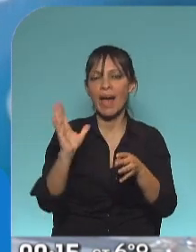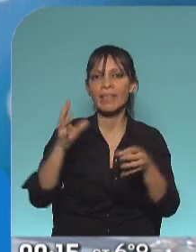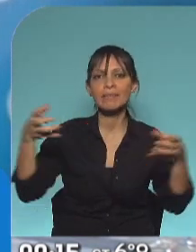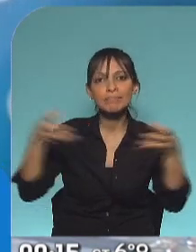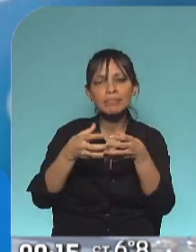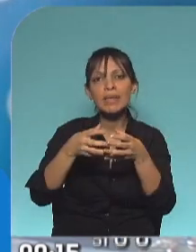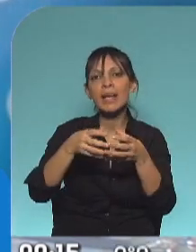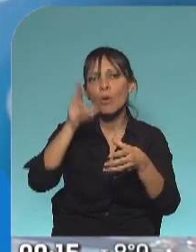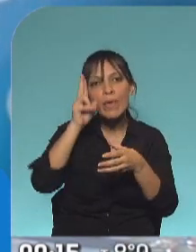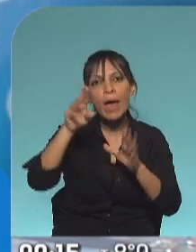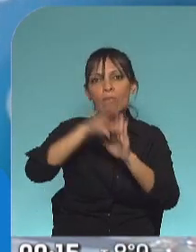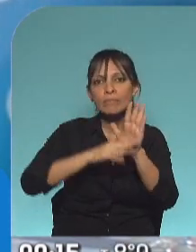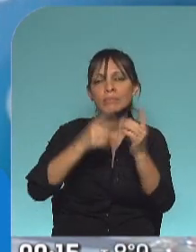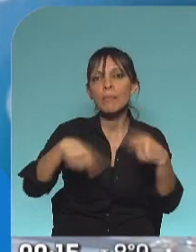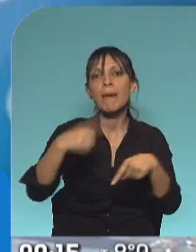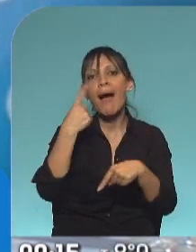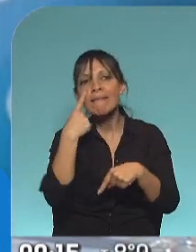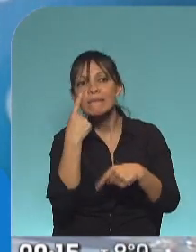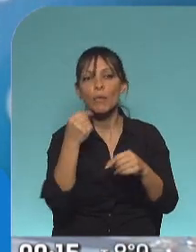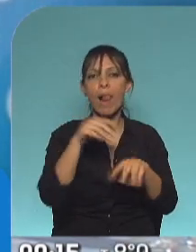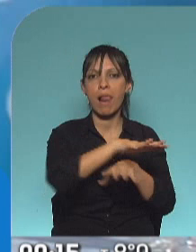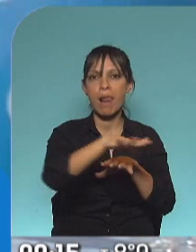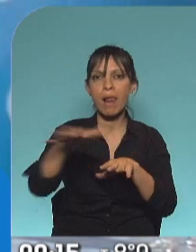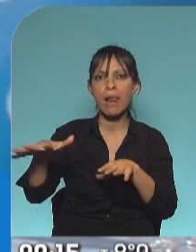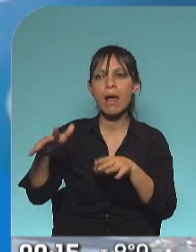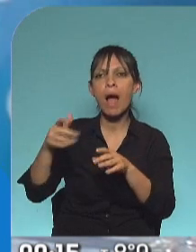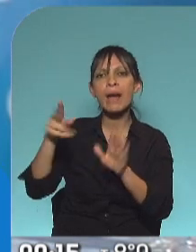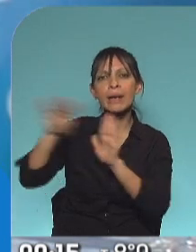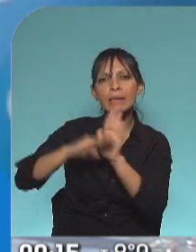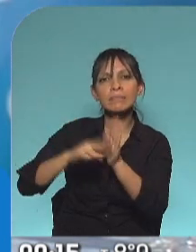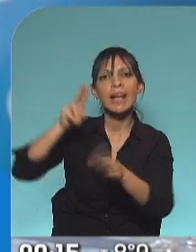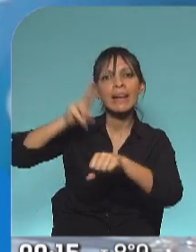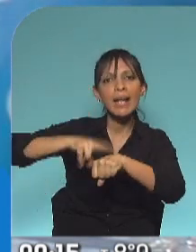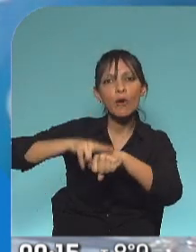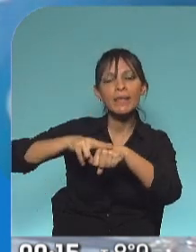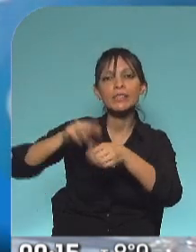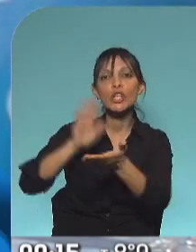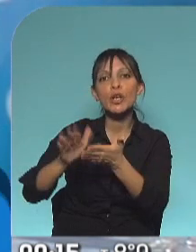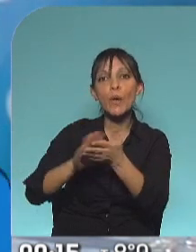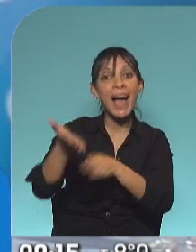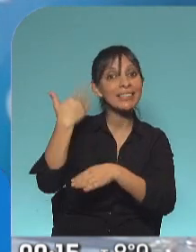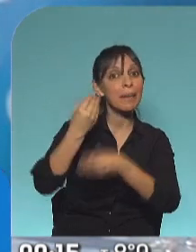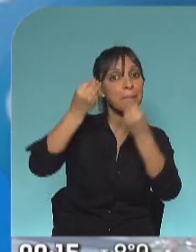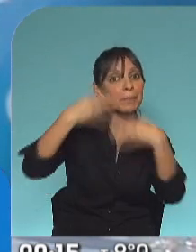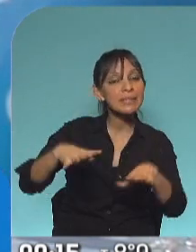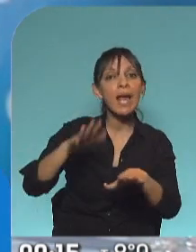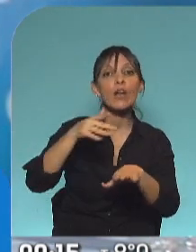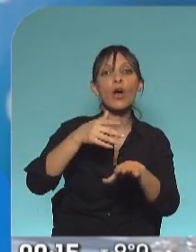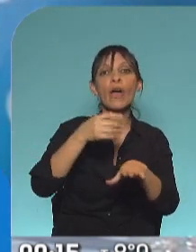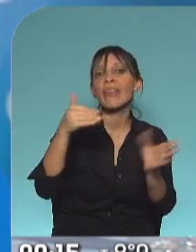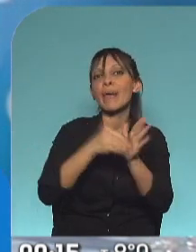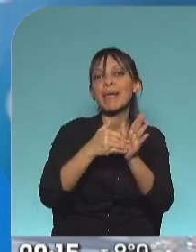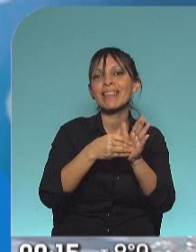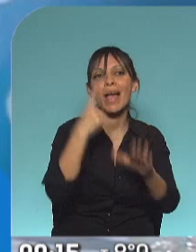departamento, en cada localidad, poder chequear cuáles son las nuevas recomendaciones que rigen desde el día de ayer en el lugar donde